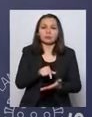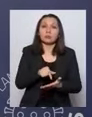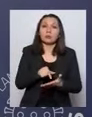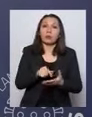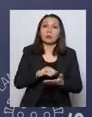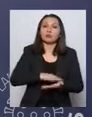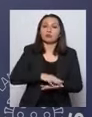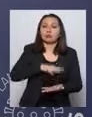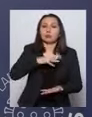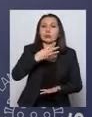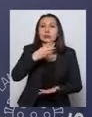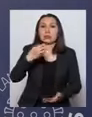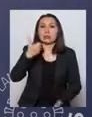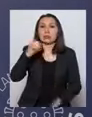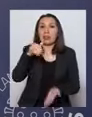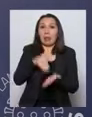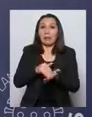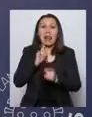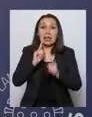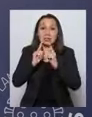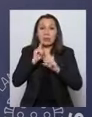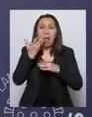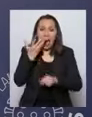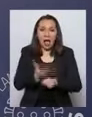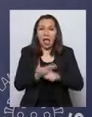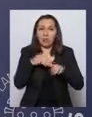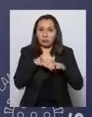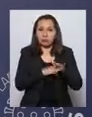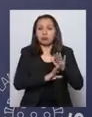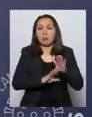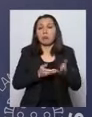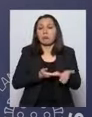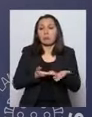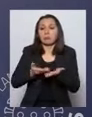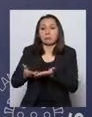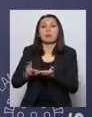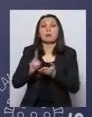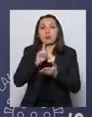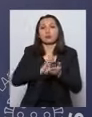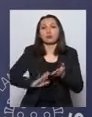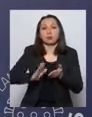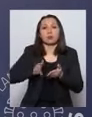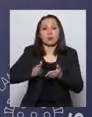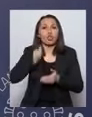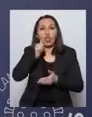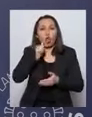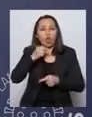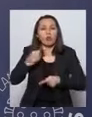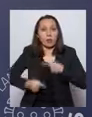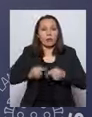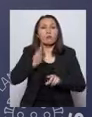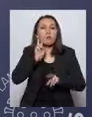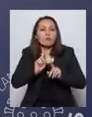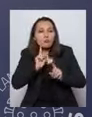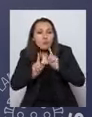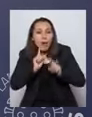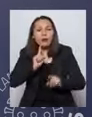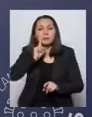y un stop de 360 mil exámenes en este momento disponible para mantener el ritmo de testeo